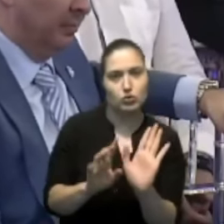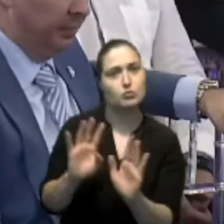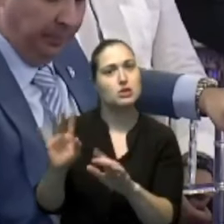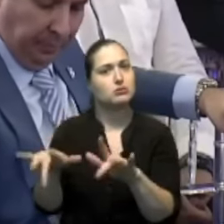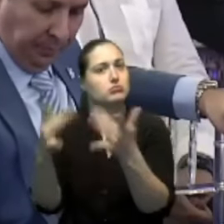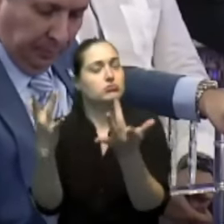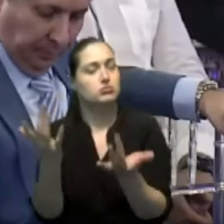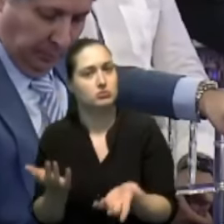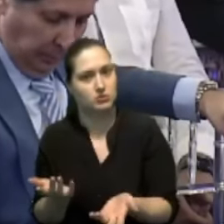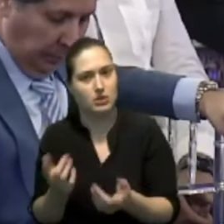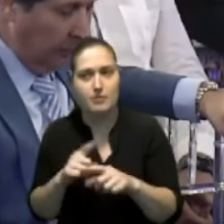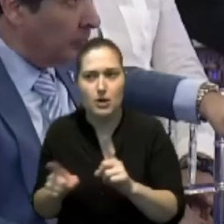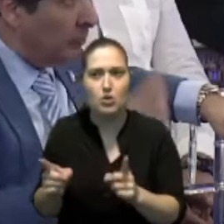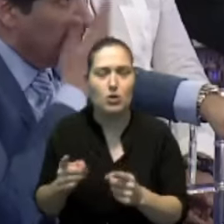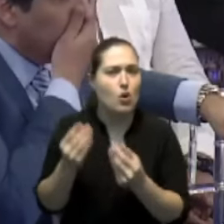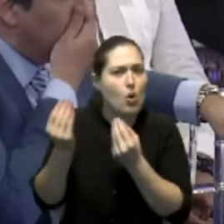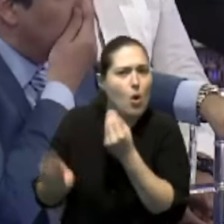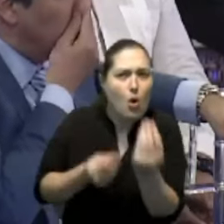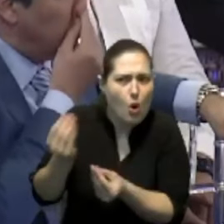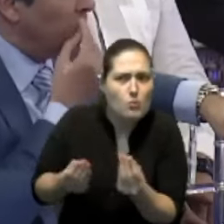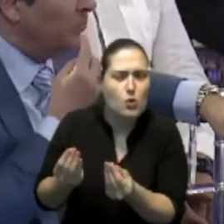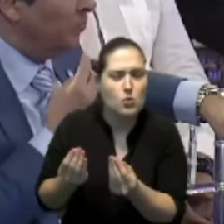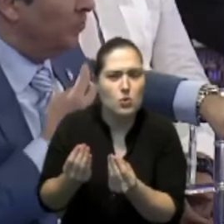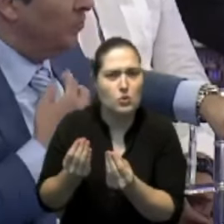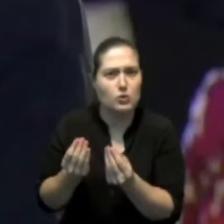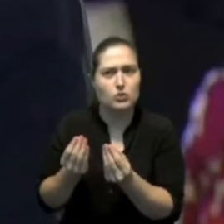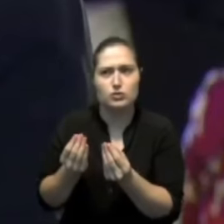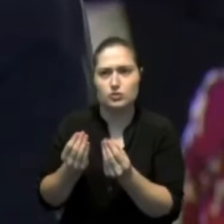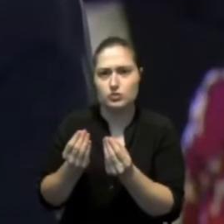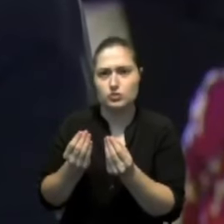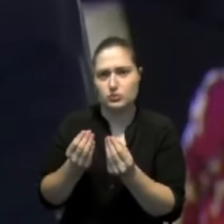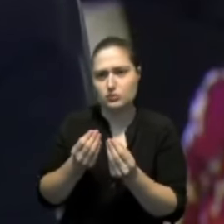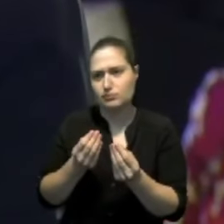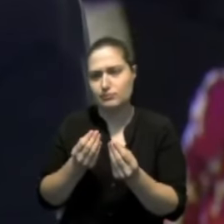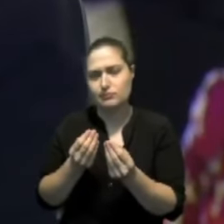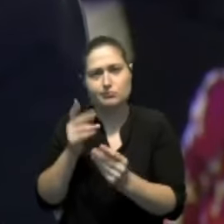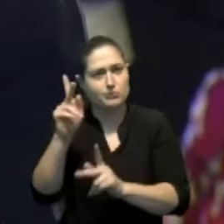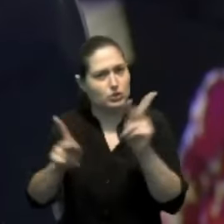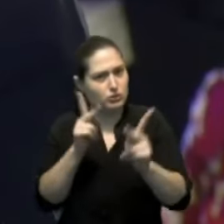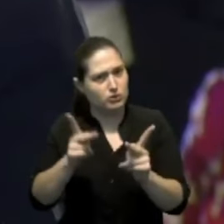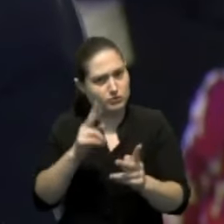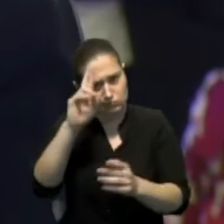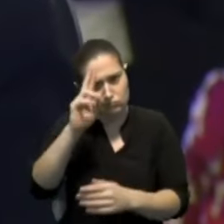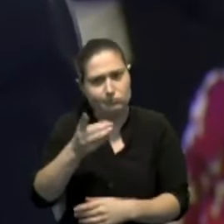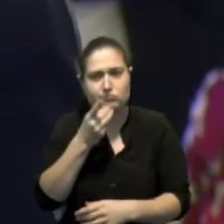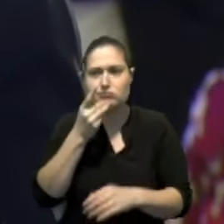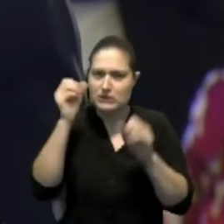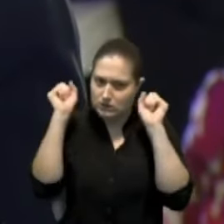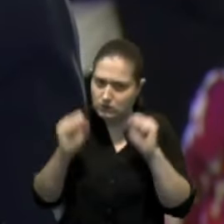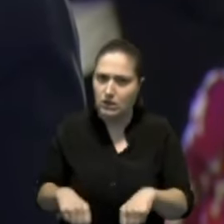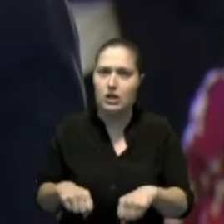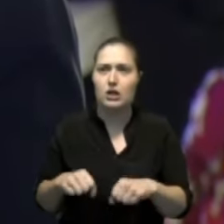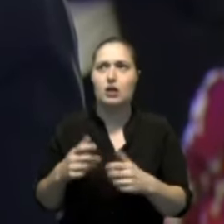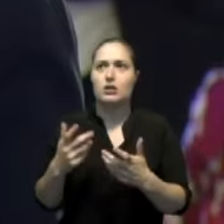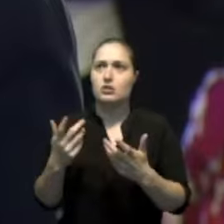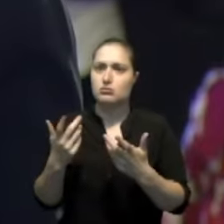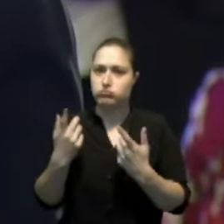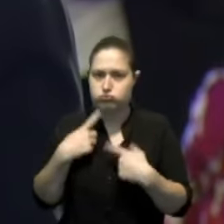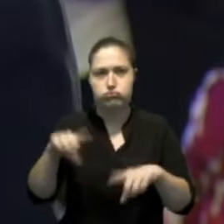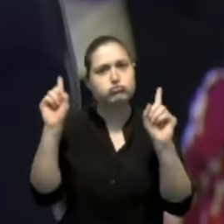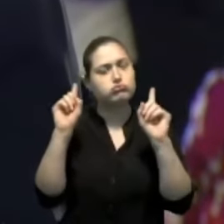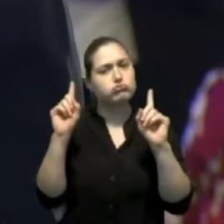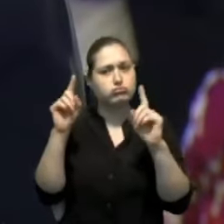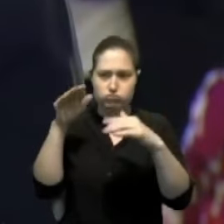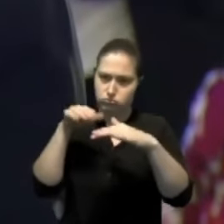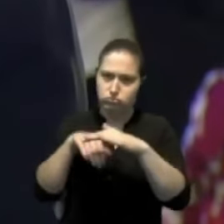implementarla Pero cómo hacer para que los dominicanos puedan acceder desde ese nivel básico y tenemos